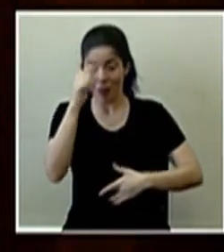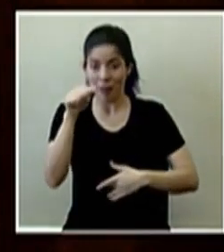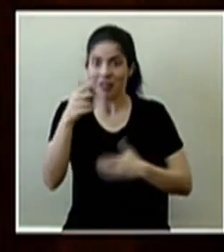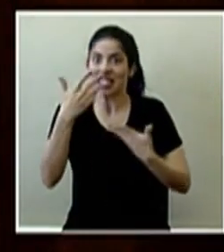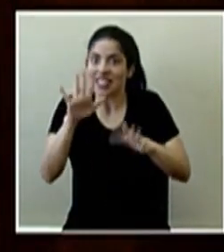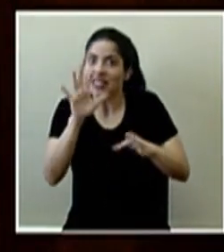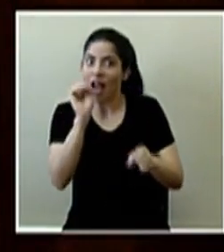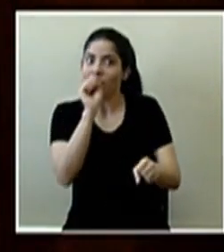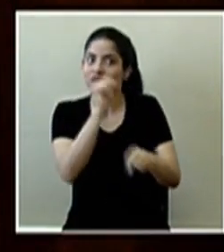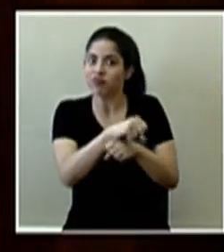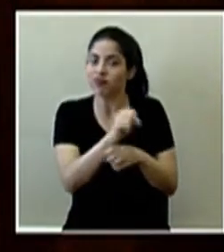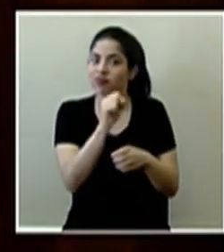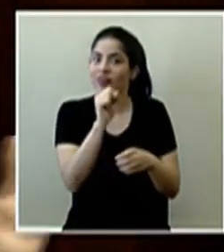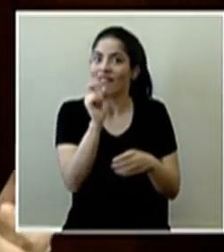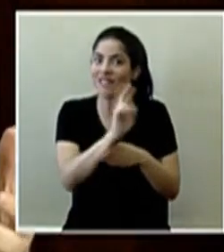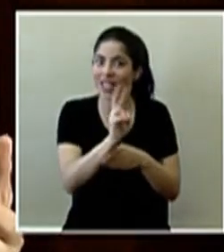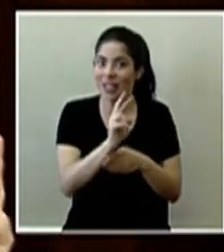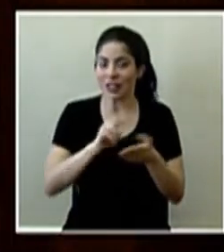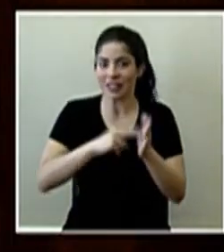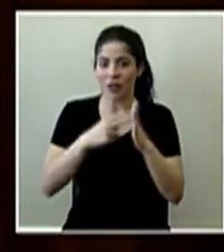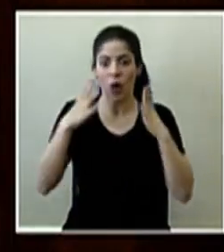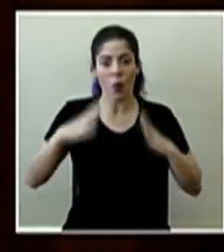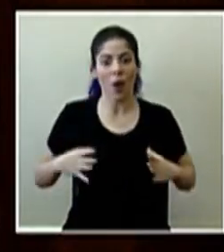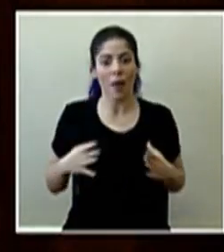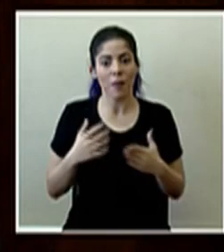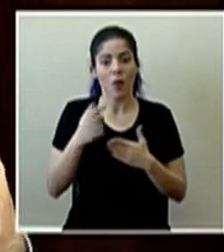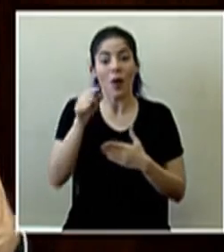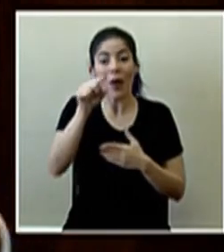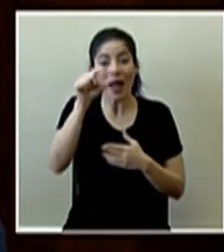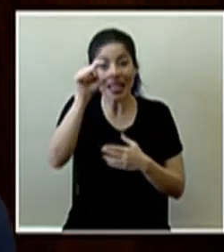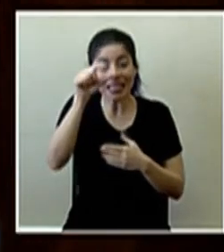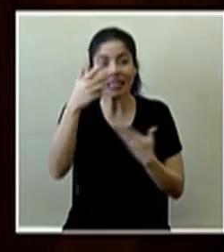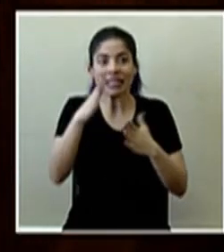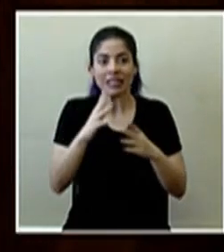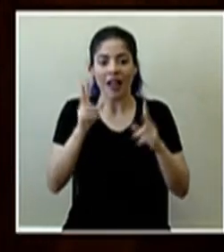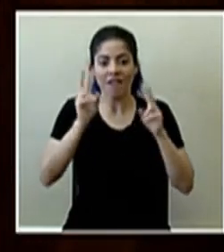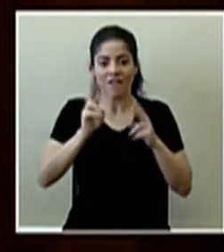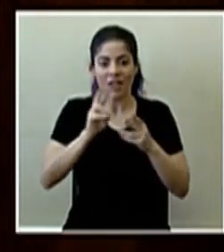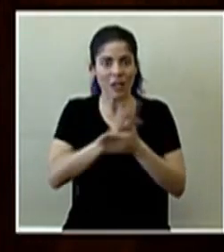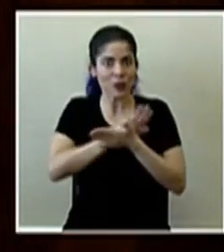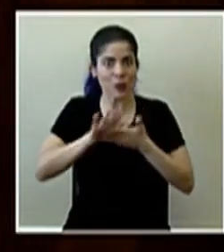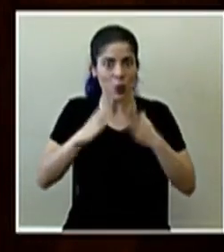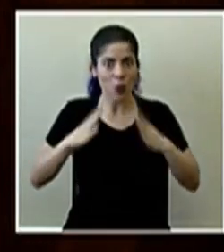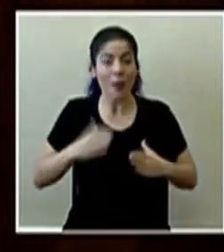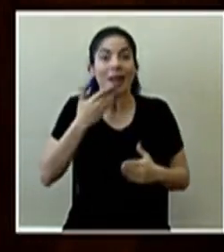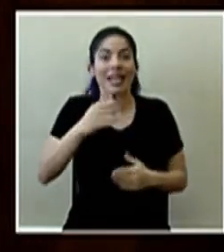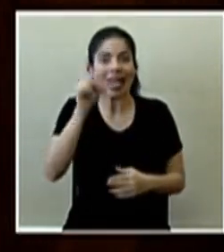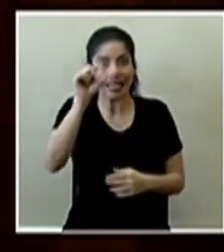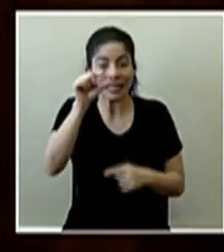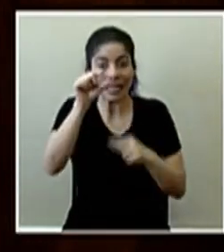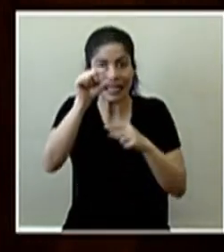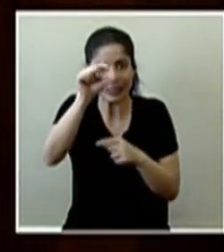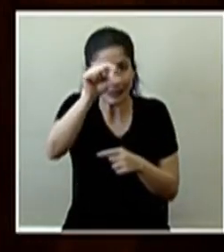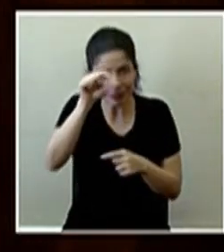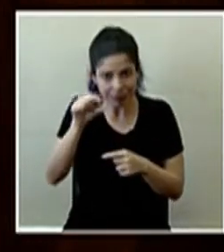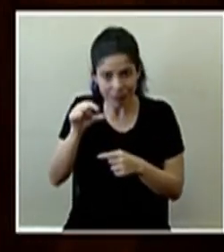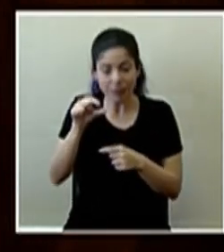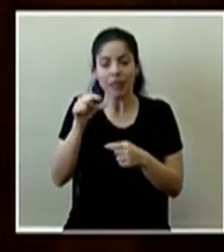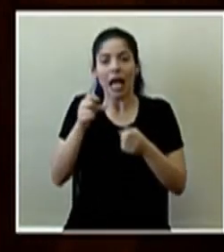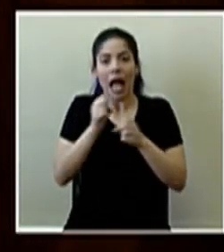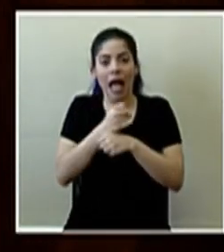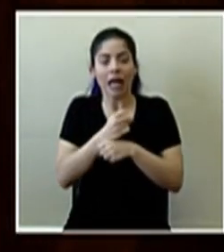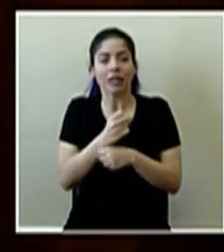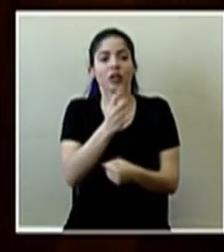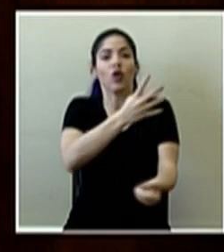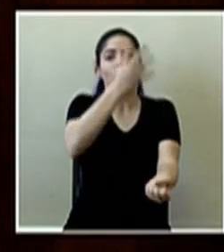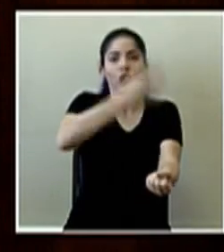ganaron al virus, o sea, liberaron el virus del cuerpo, y hacerle una transfusión a